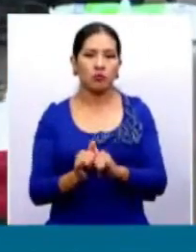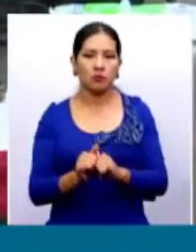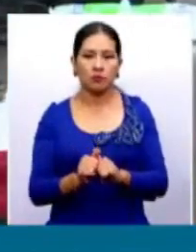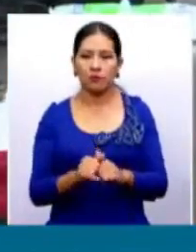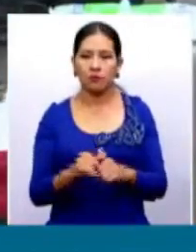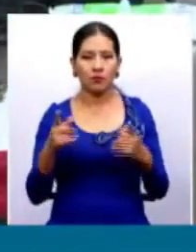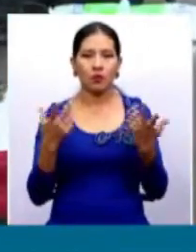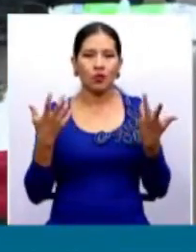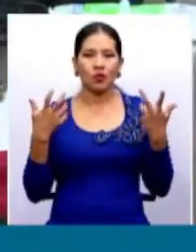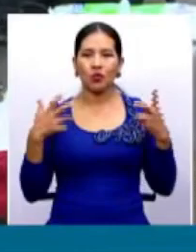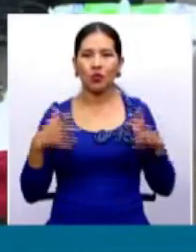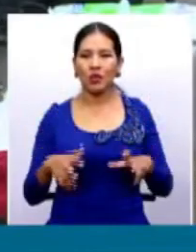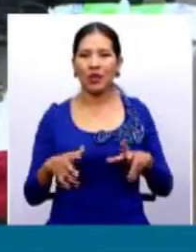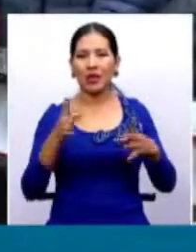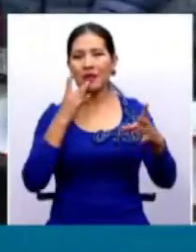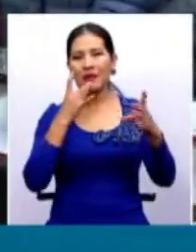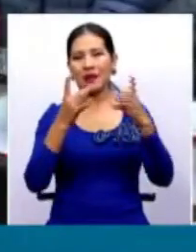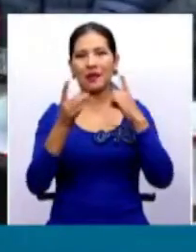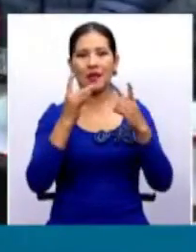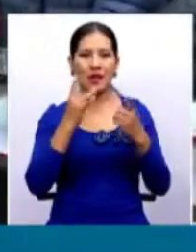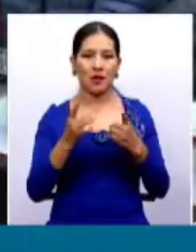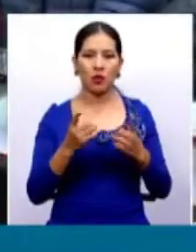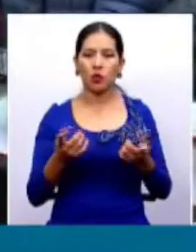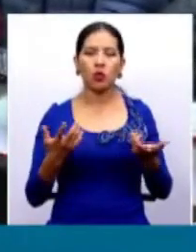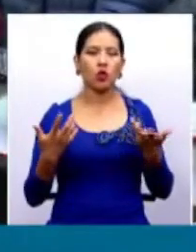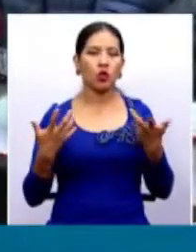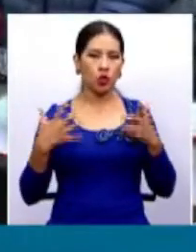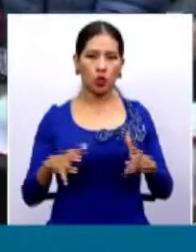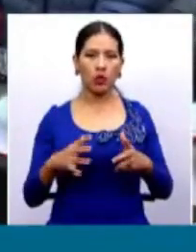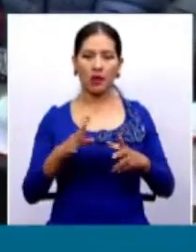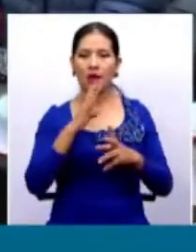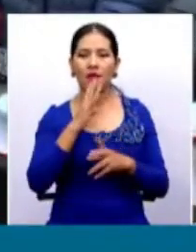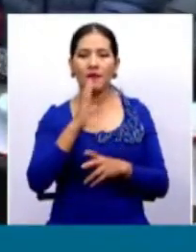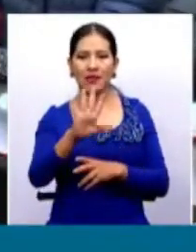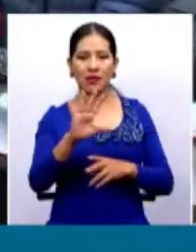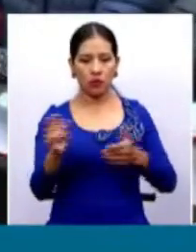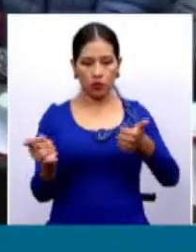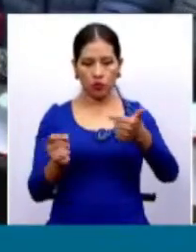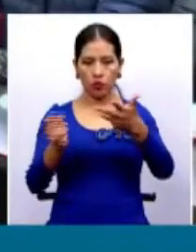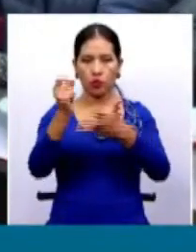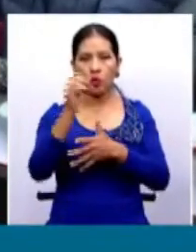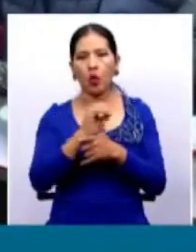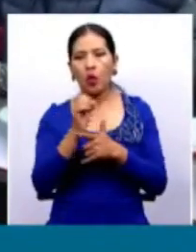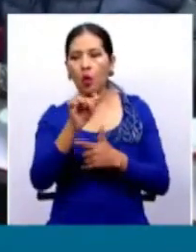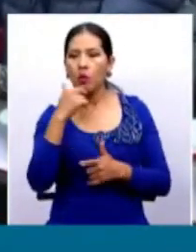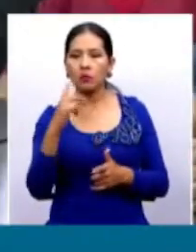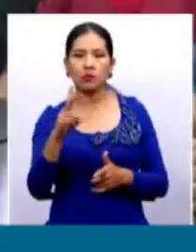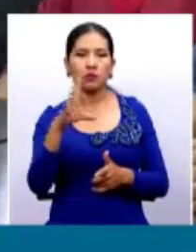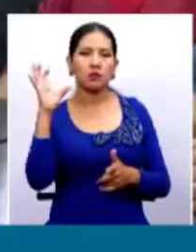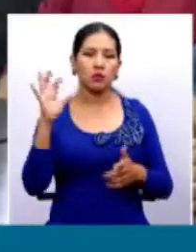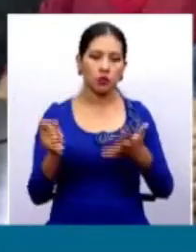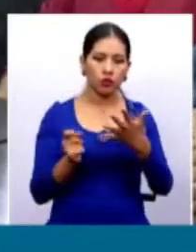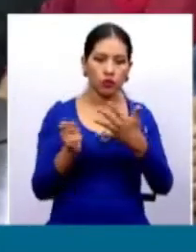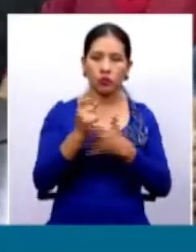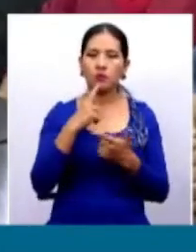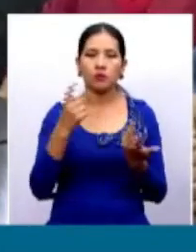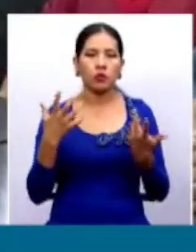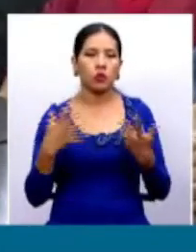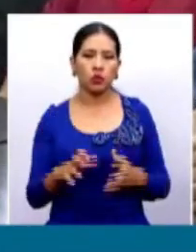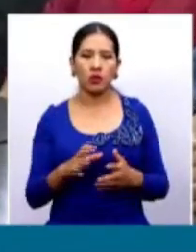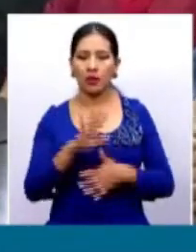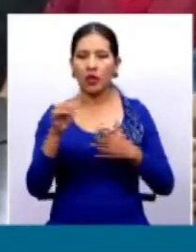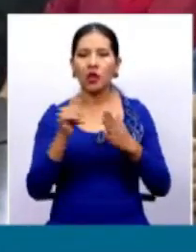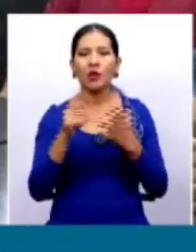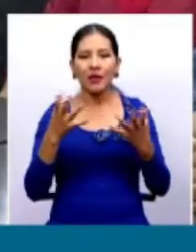interesa el diálogo no les interesa ni los cinco puntos ni los más de doscientos puntos lo que les interesa es